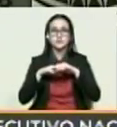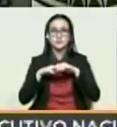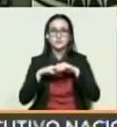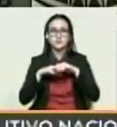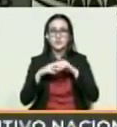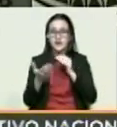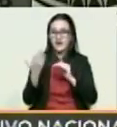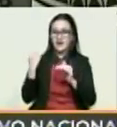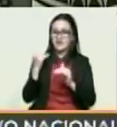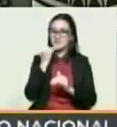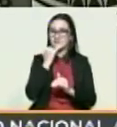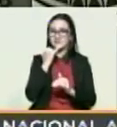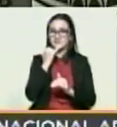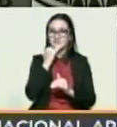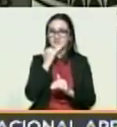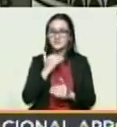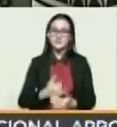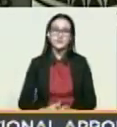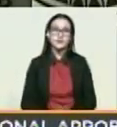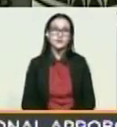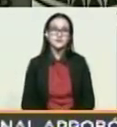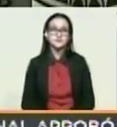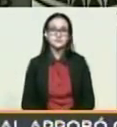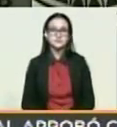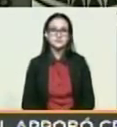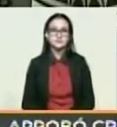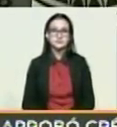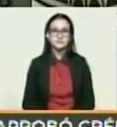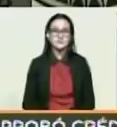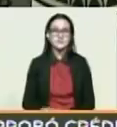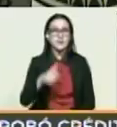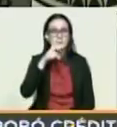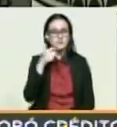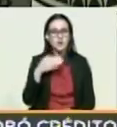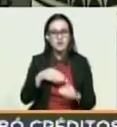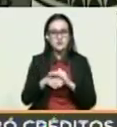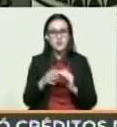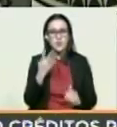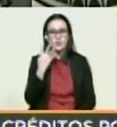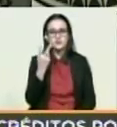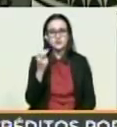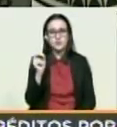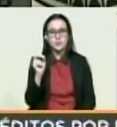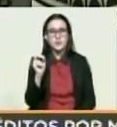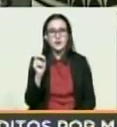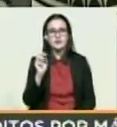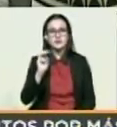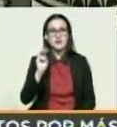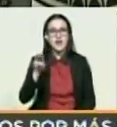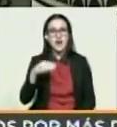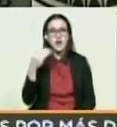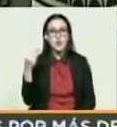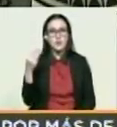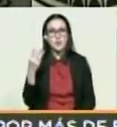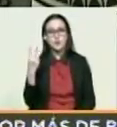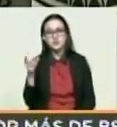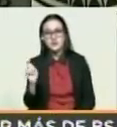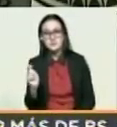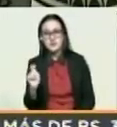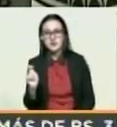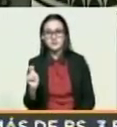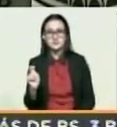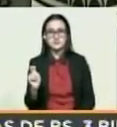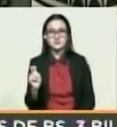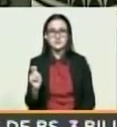este en el día de hoy las personas naturales tienen un acceso hasta 420 euros por trimestre o su equivalente en otras monedas